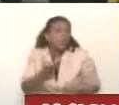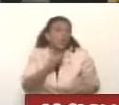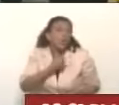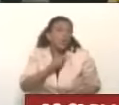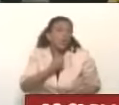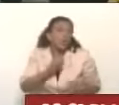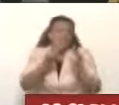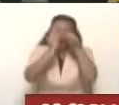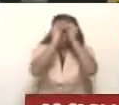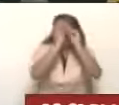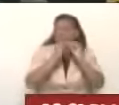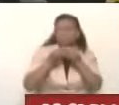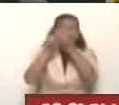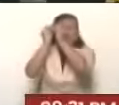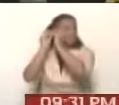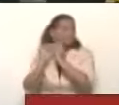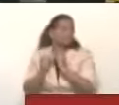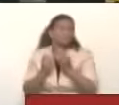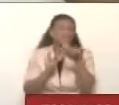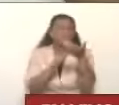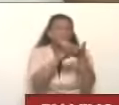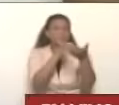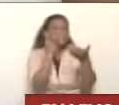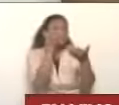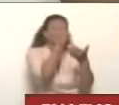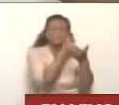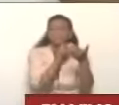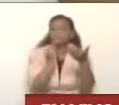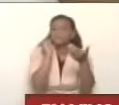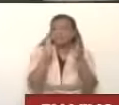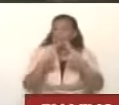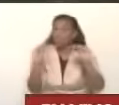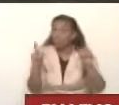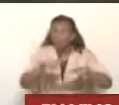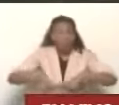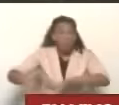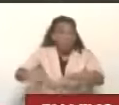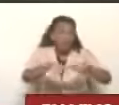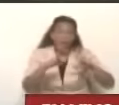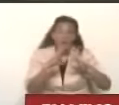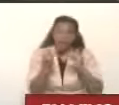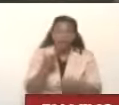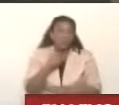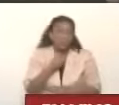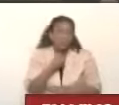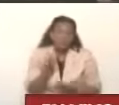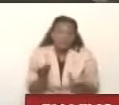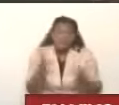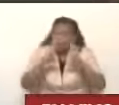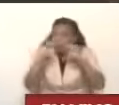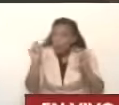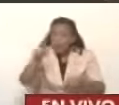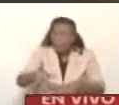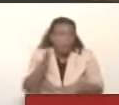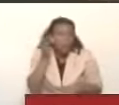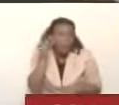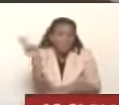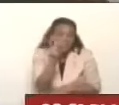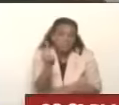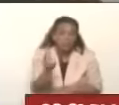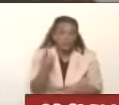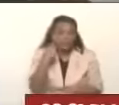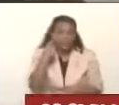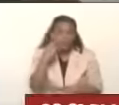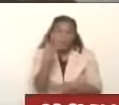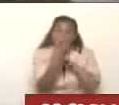gusta autocuidarse? A todas. A todas. Yo en mi casa me